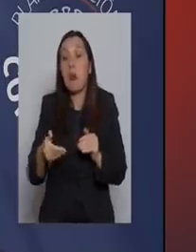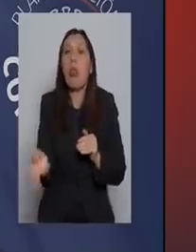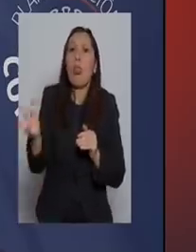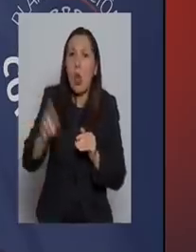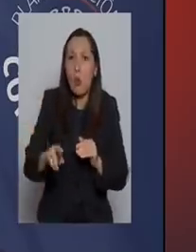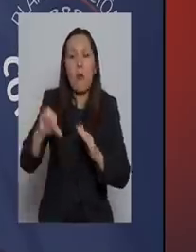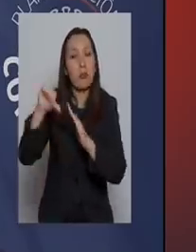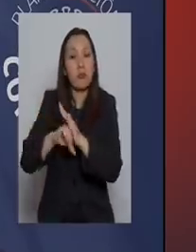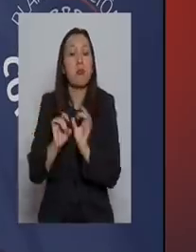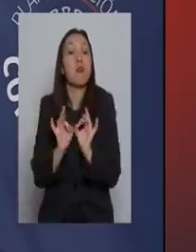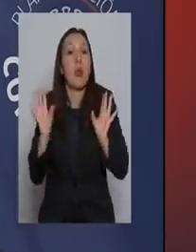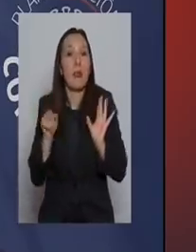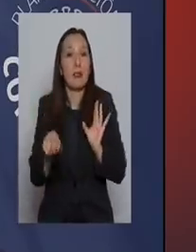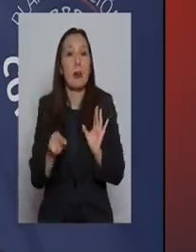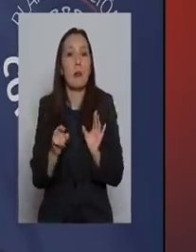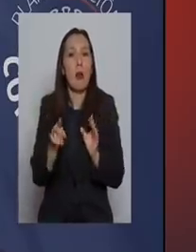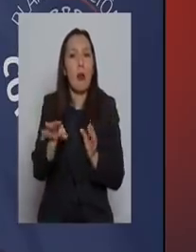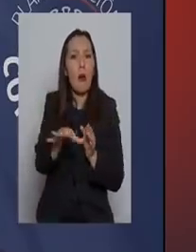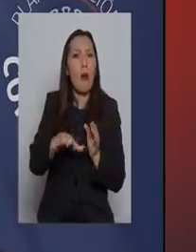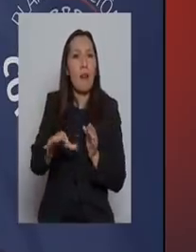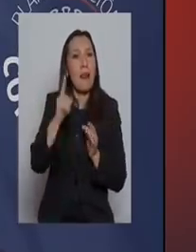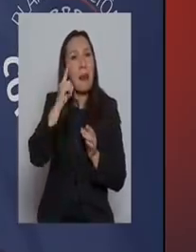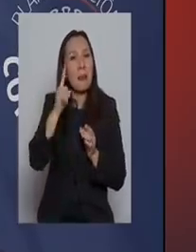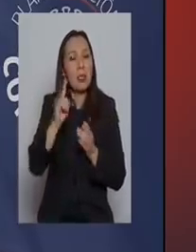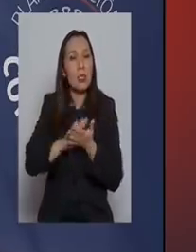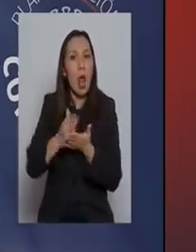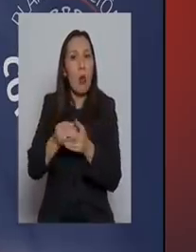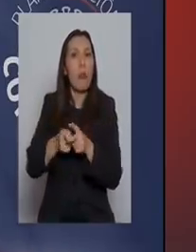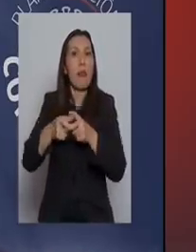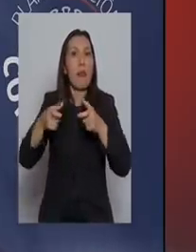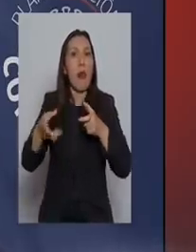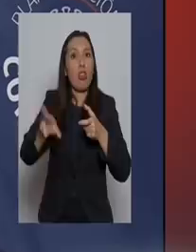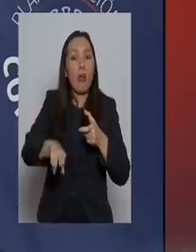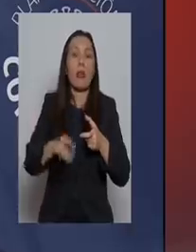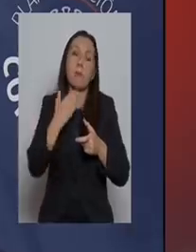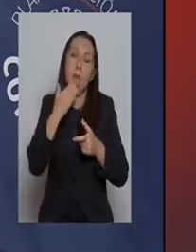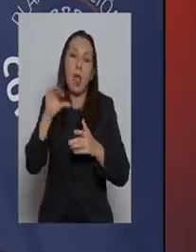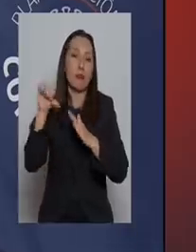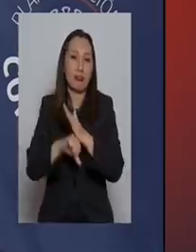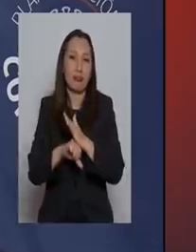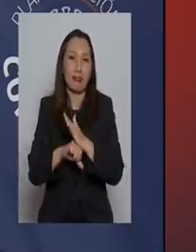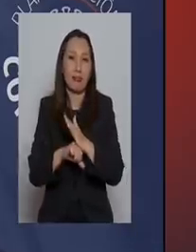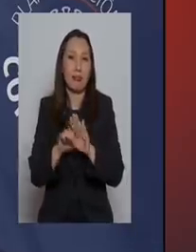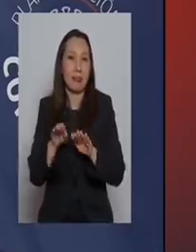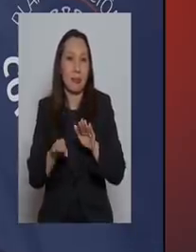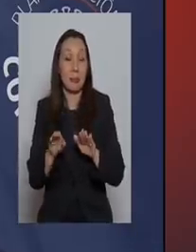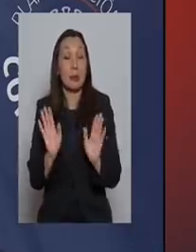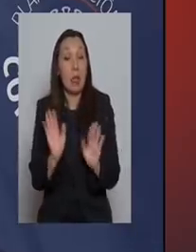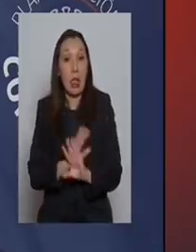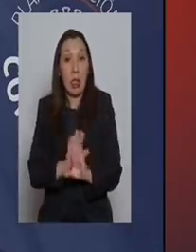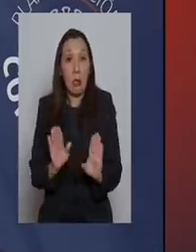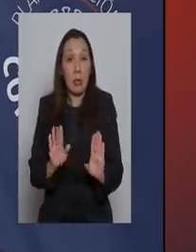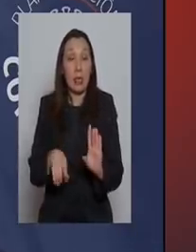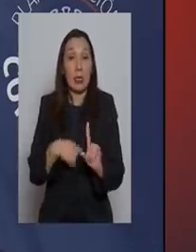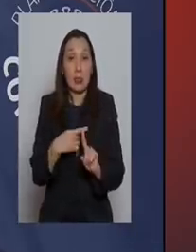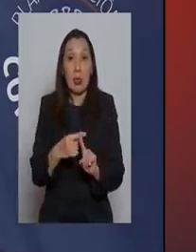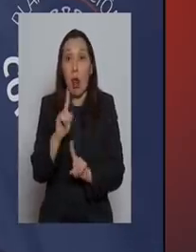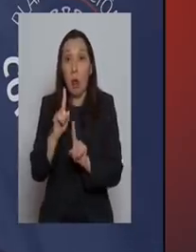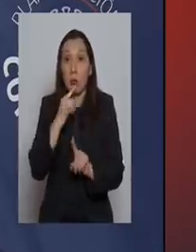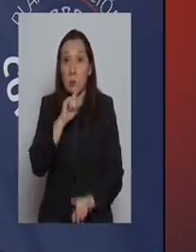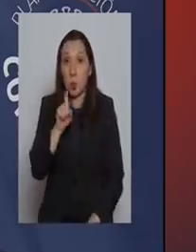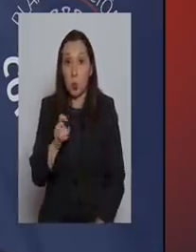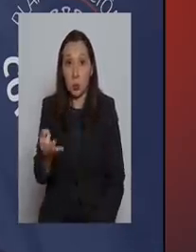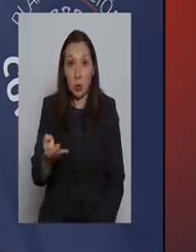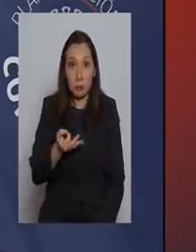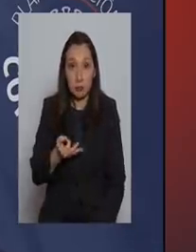es que efectivamente el dato epidemiológico así lo justifica. Sin decir más, ¿alguna